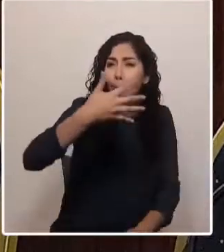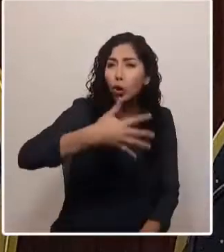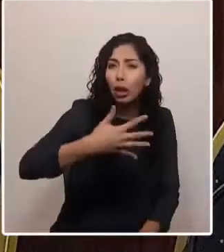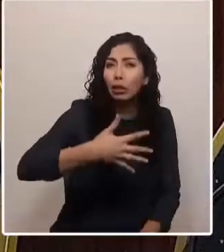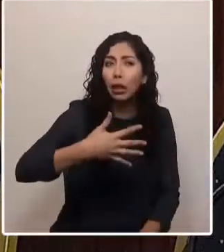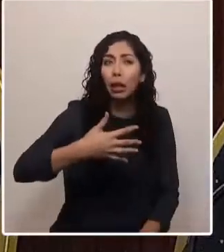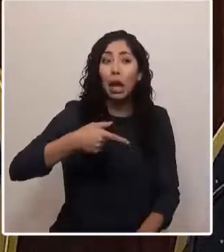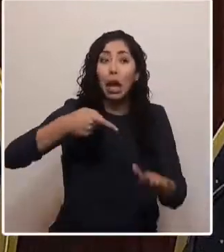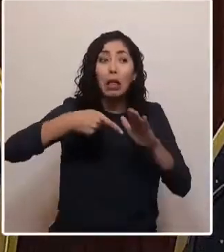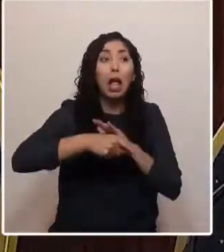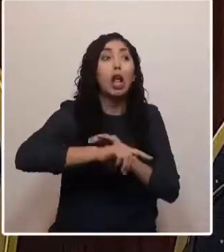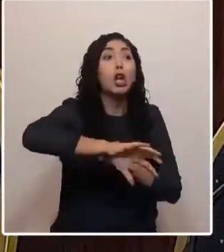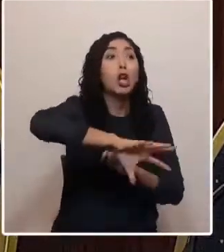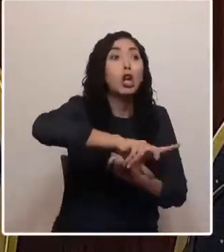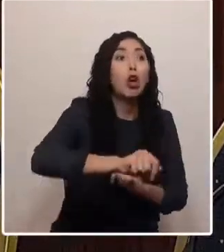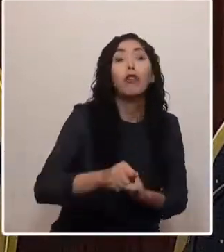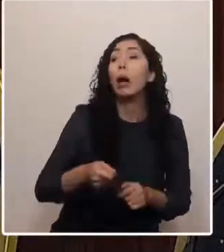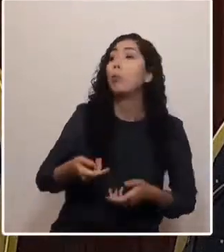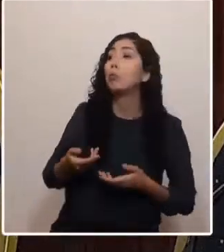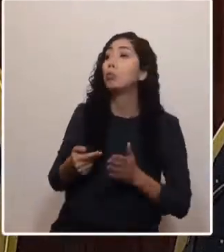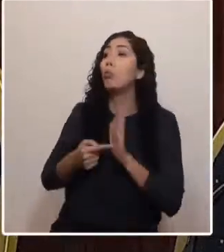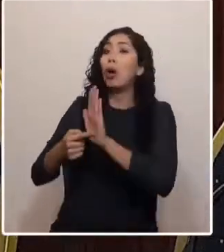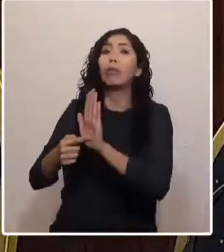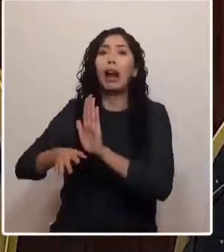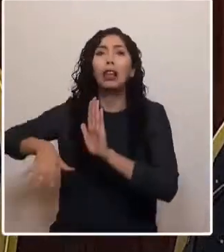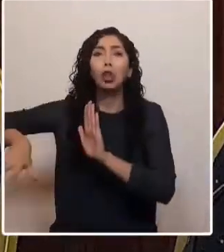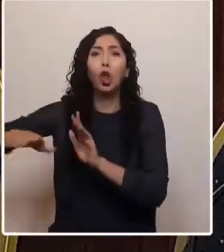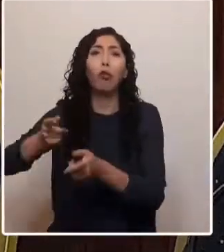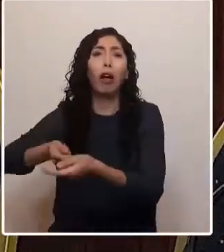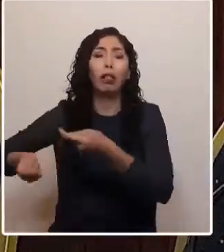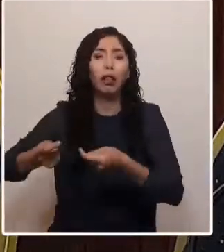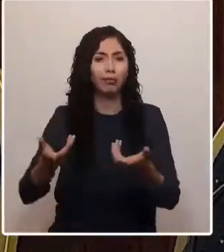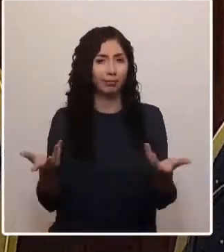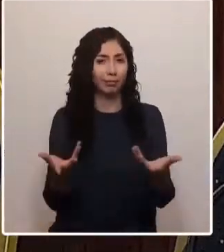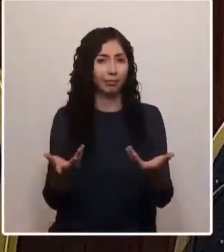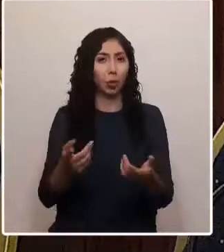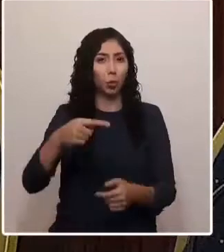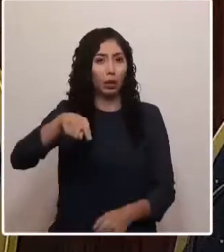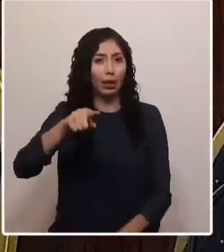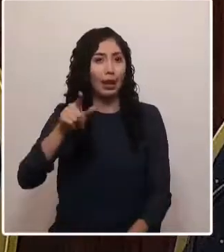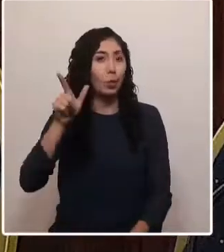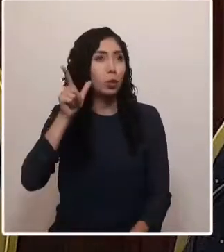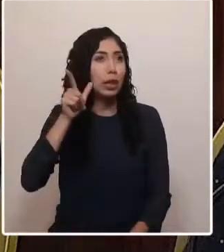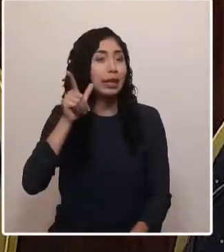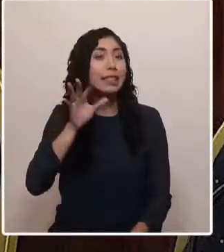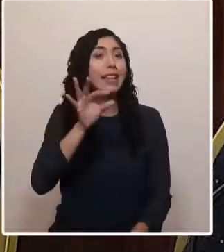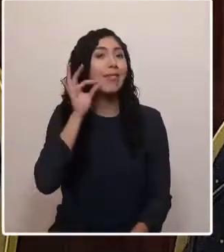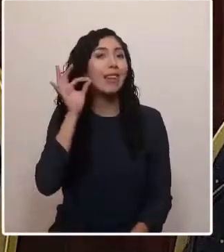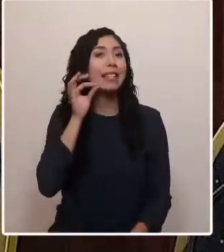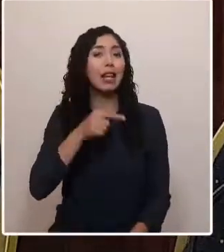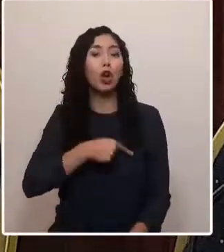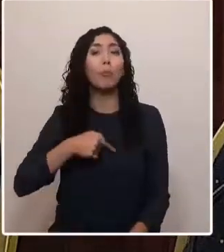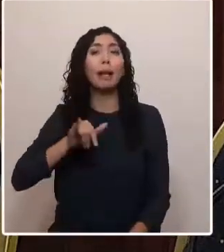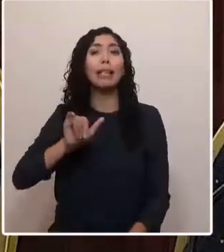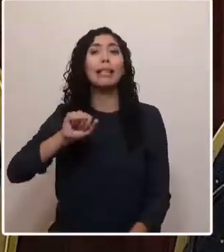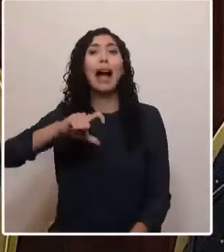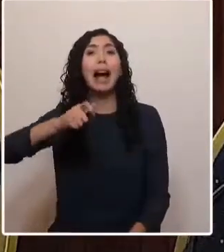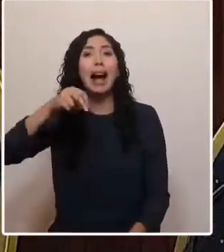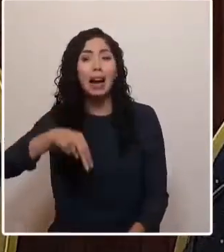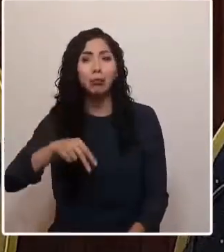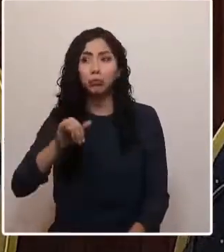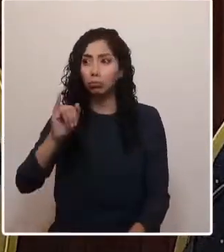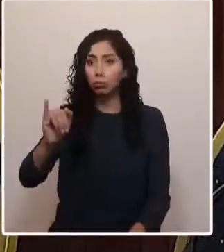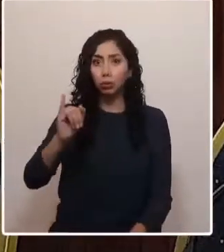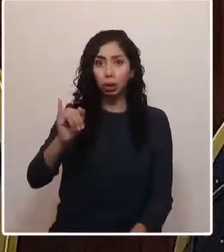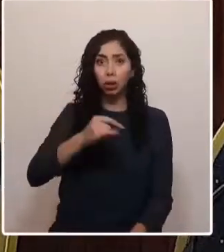mundo? Habrán escuchado que existe una cerveza que se llama Yagán, sí, Yagán, como el pueblo, al que pertenece nuestra